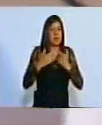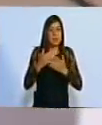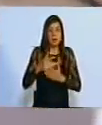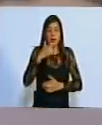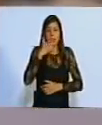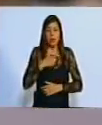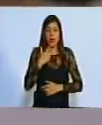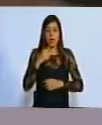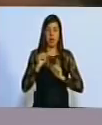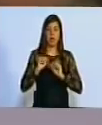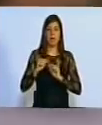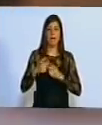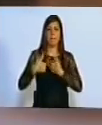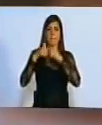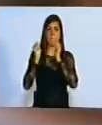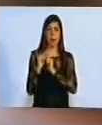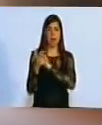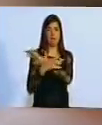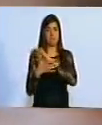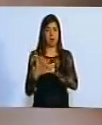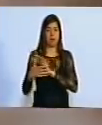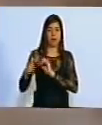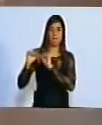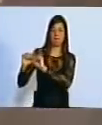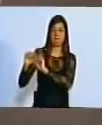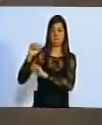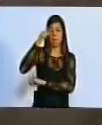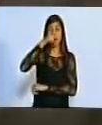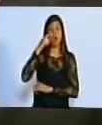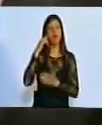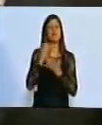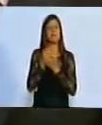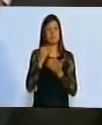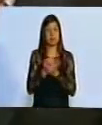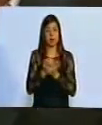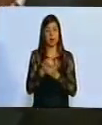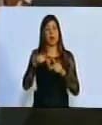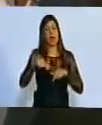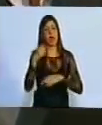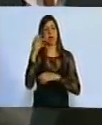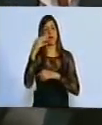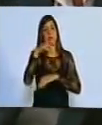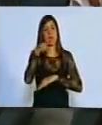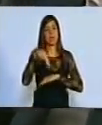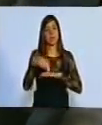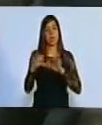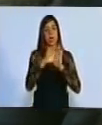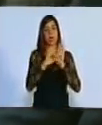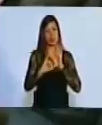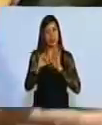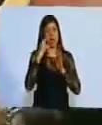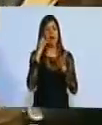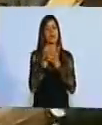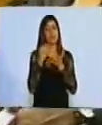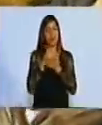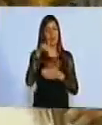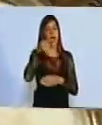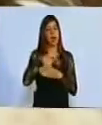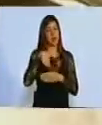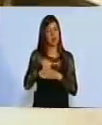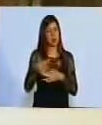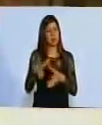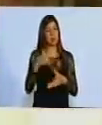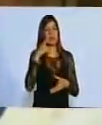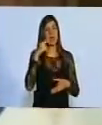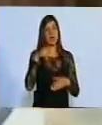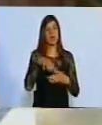factores violentos y apátridas. Prueba de ello es la victoria de la paz de esta Asamblea Nacional Constituyente, las